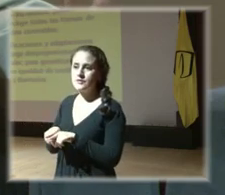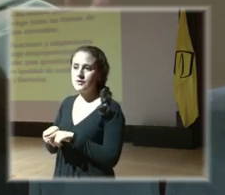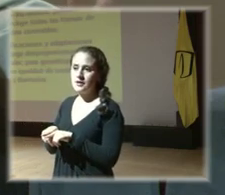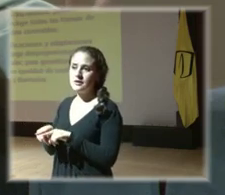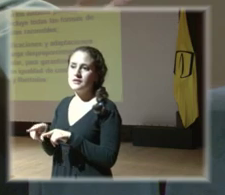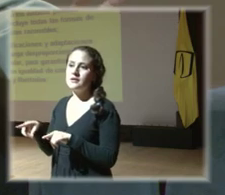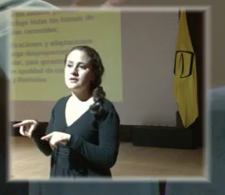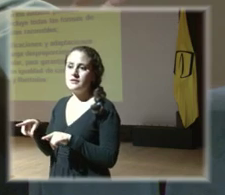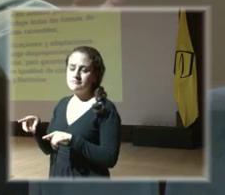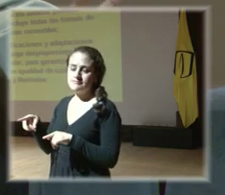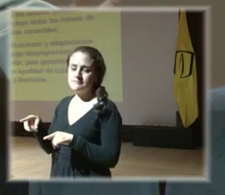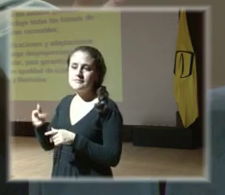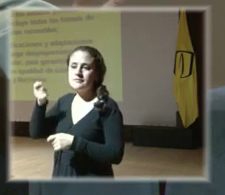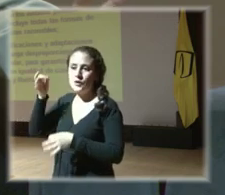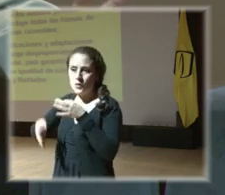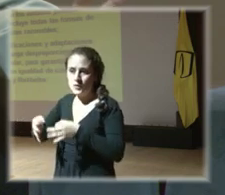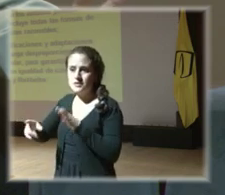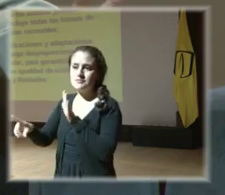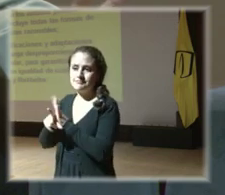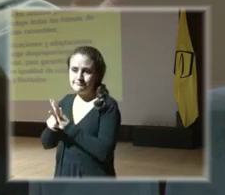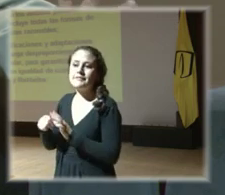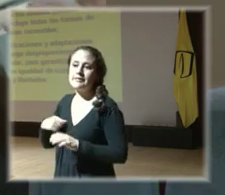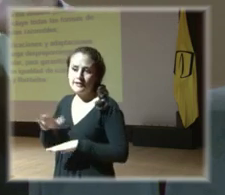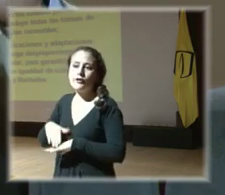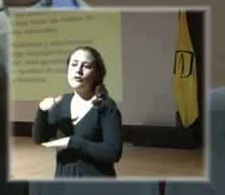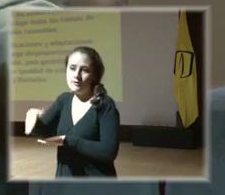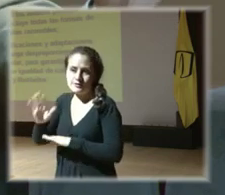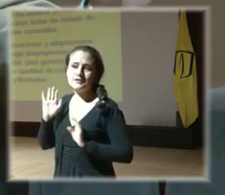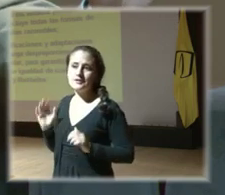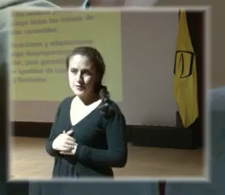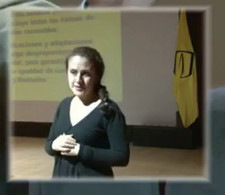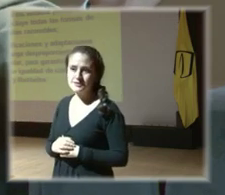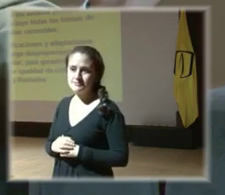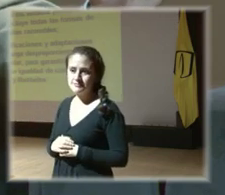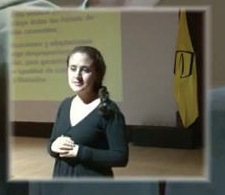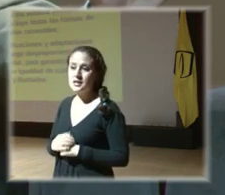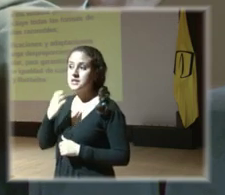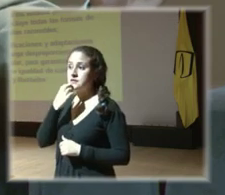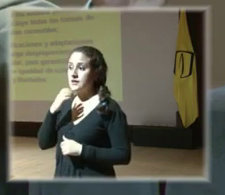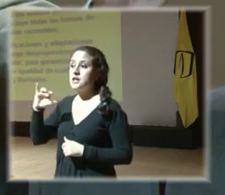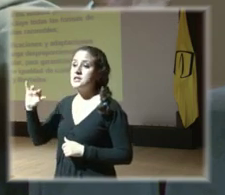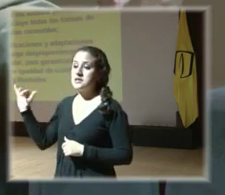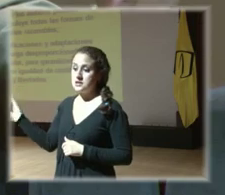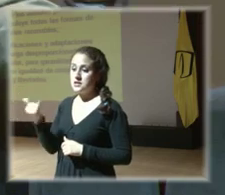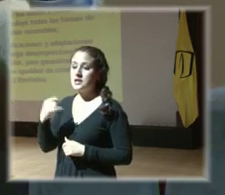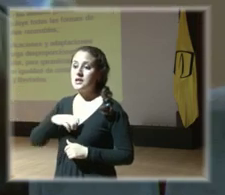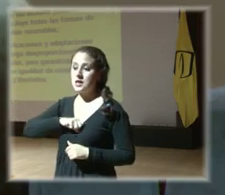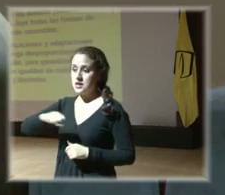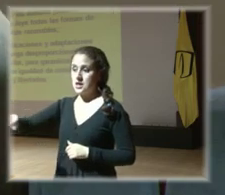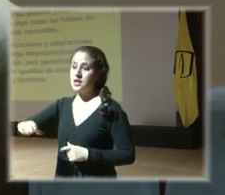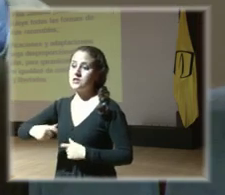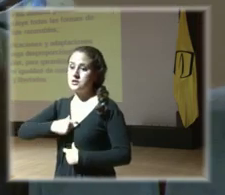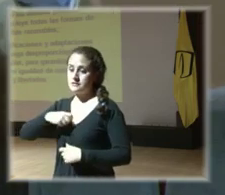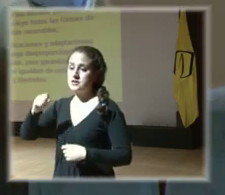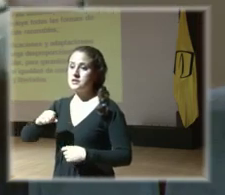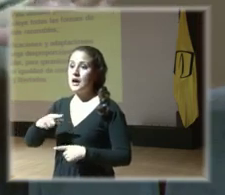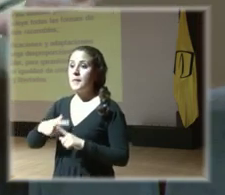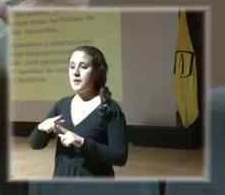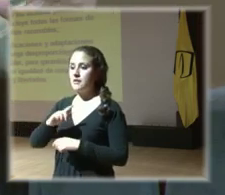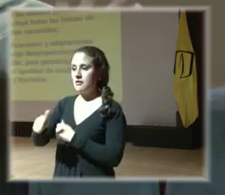consecuencias en el ámbito penal. Es decir, no podemos decir sí todos los derechos civiles, pero que se